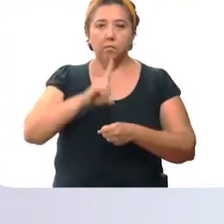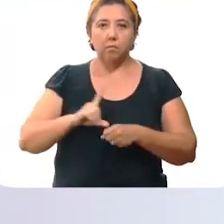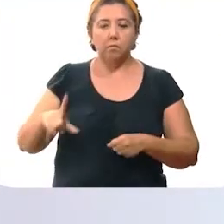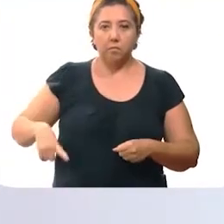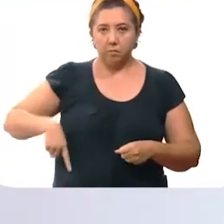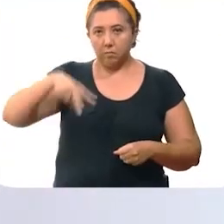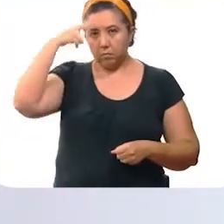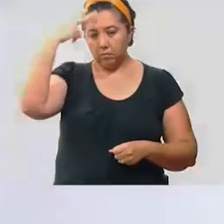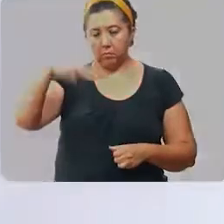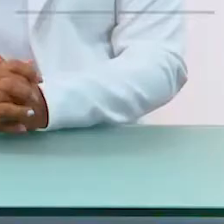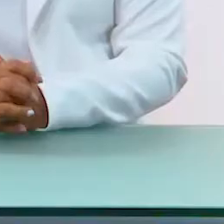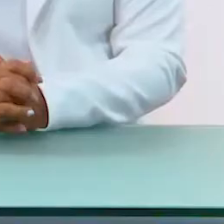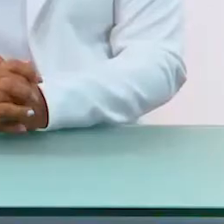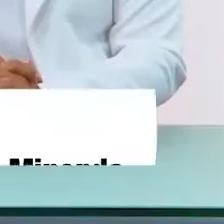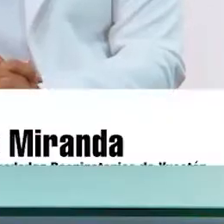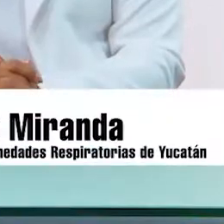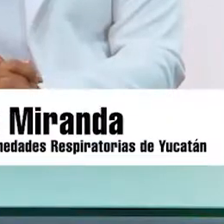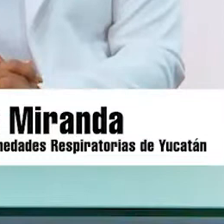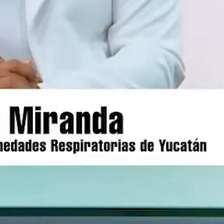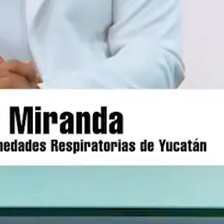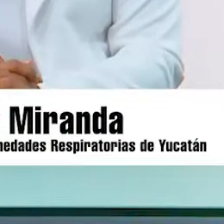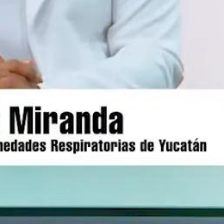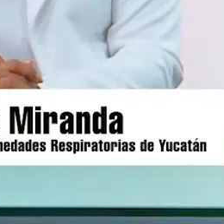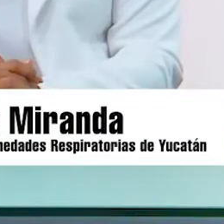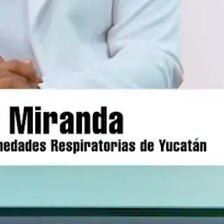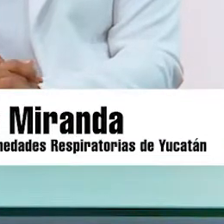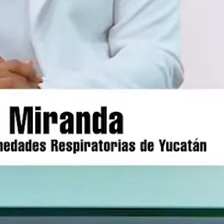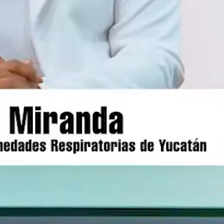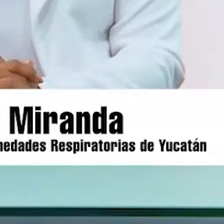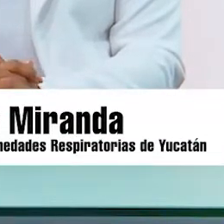del Gobierno federal. Ese es el informe del día de hoy, doctora.